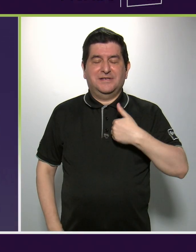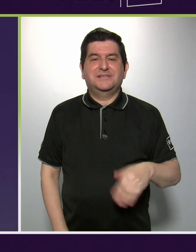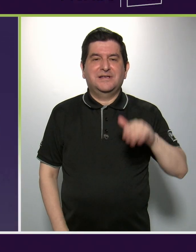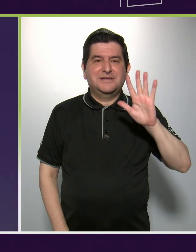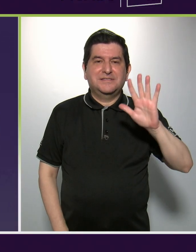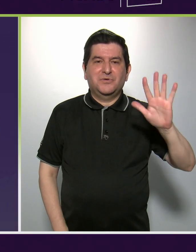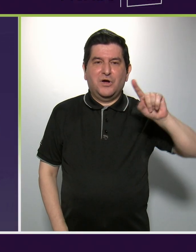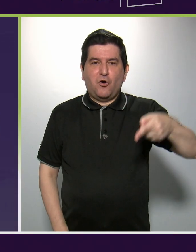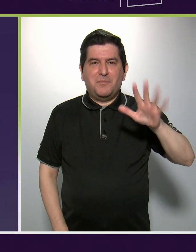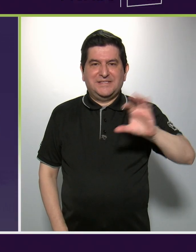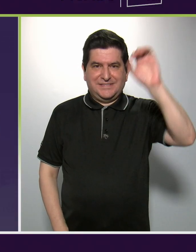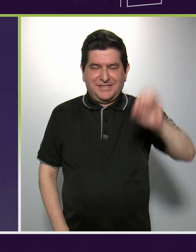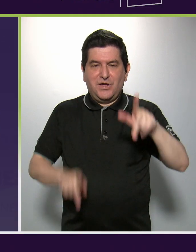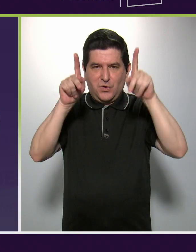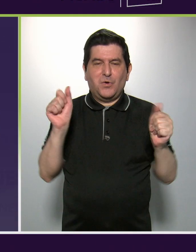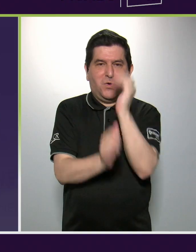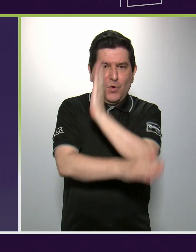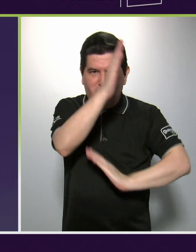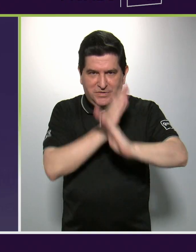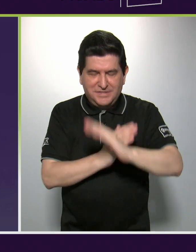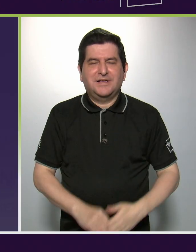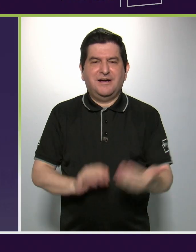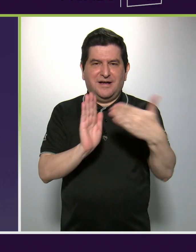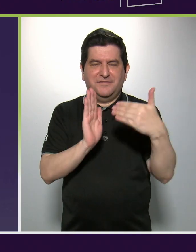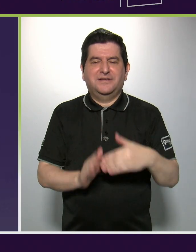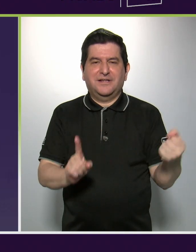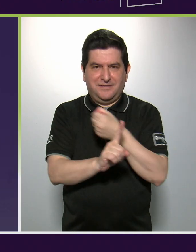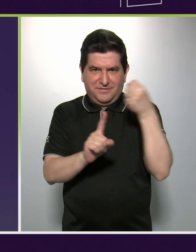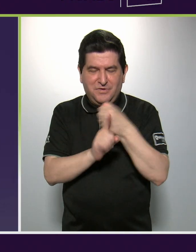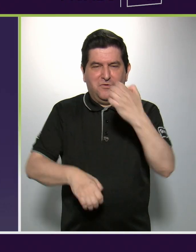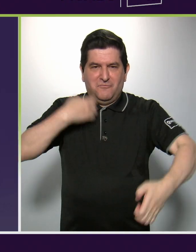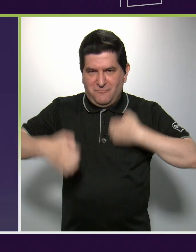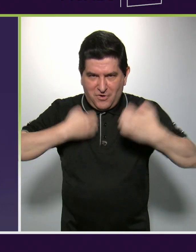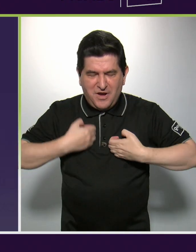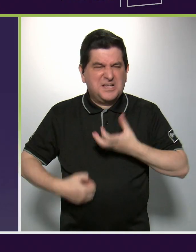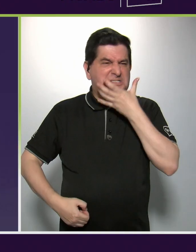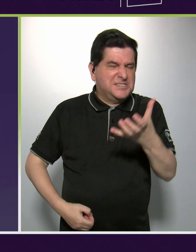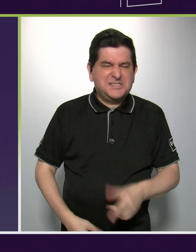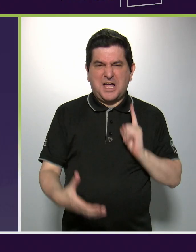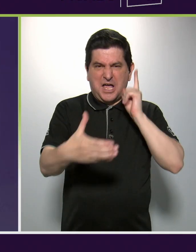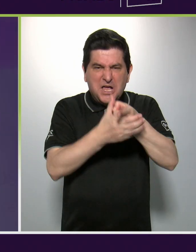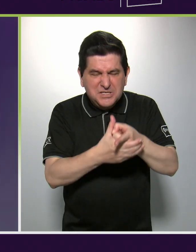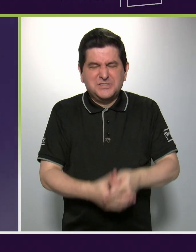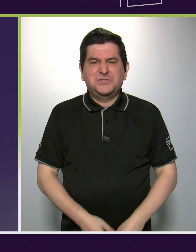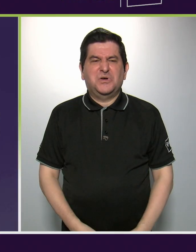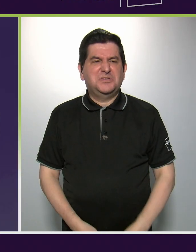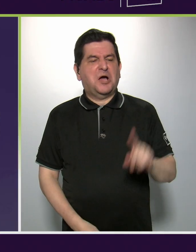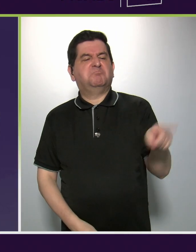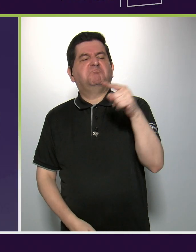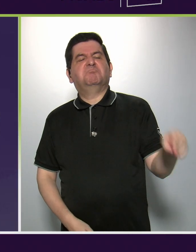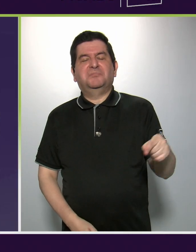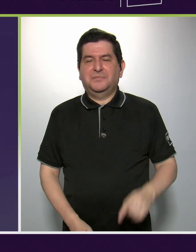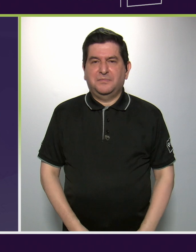violencia emocional, gritos, insultos, humillaciones, descalificaciones, ¿verdad?, bullying, entre otras. Un 30%